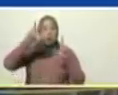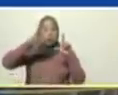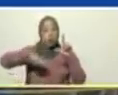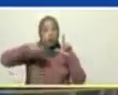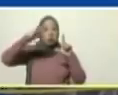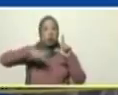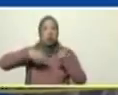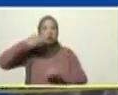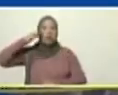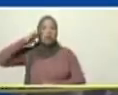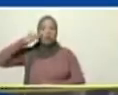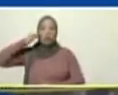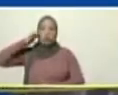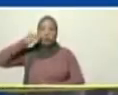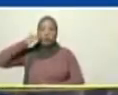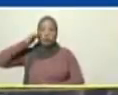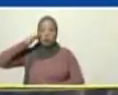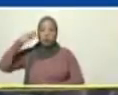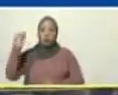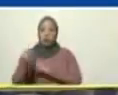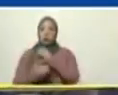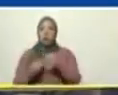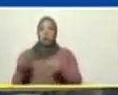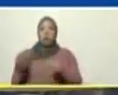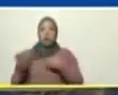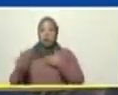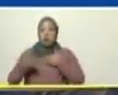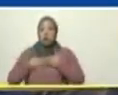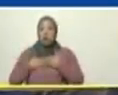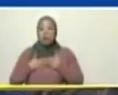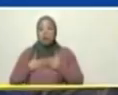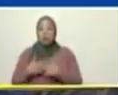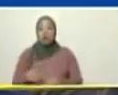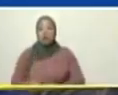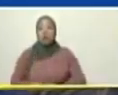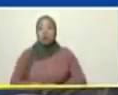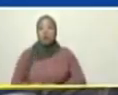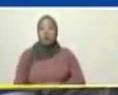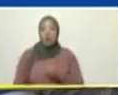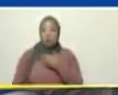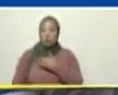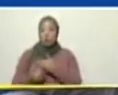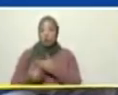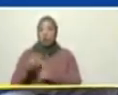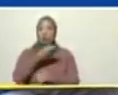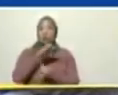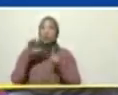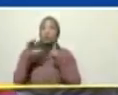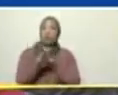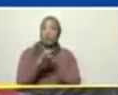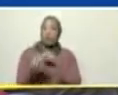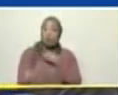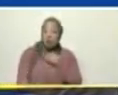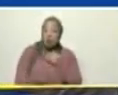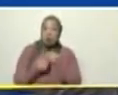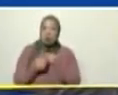no solamente hacen con Rusia una censura global, sino que además atacan su cultura, atacan sus expresiones